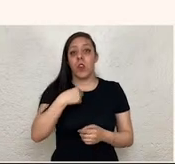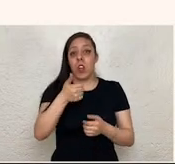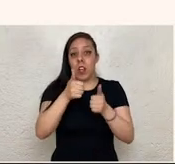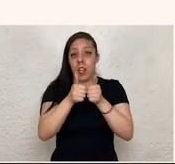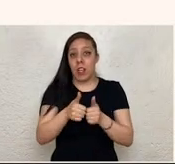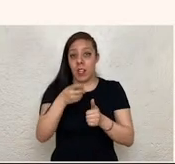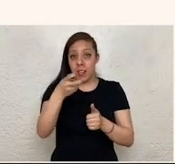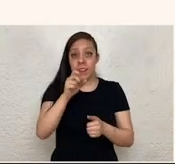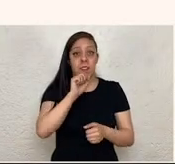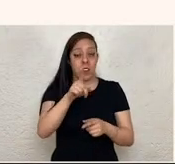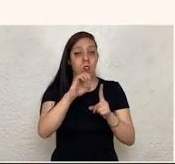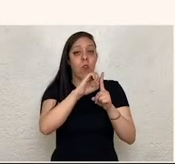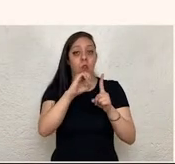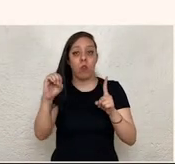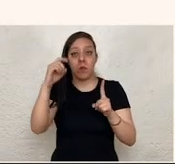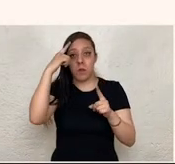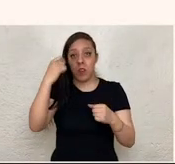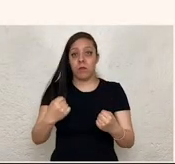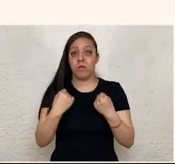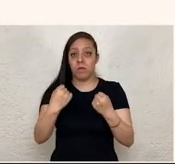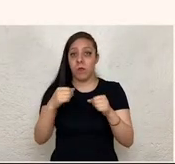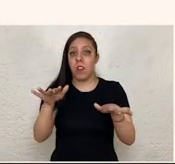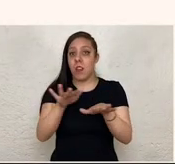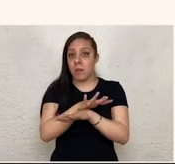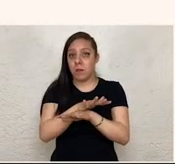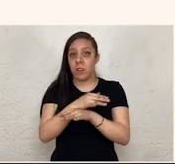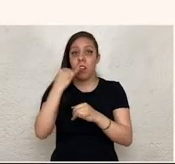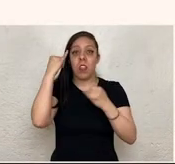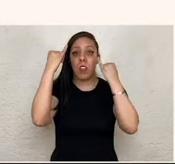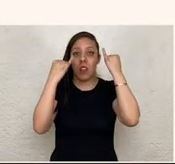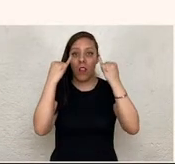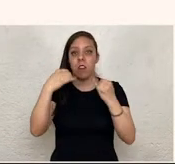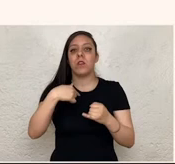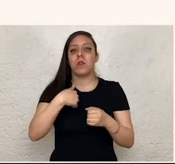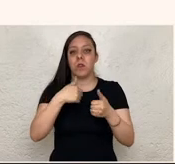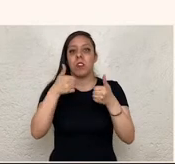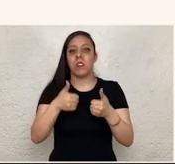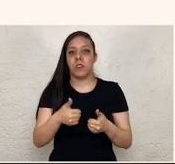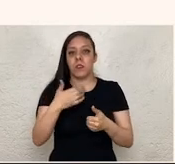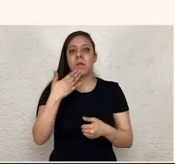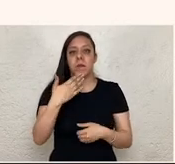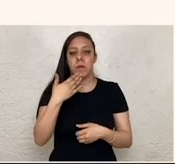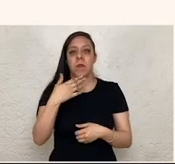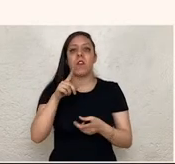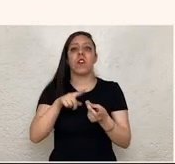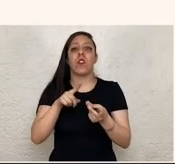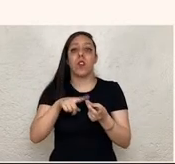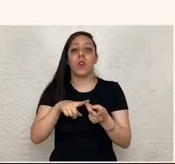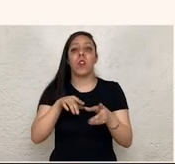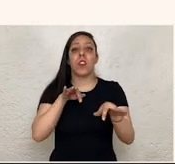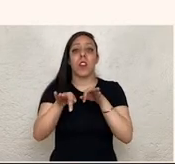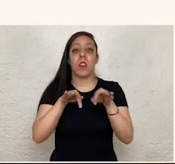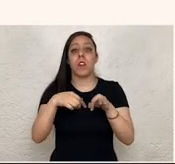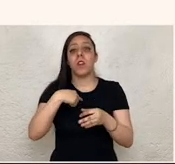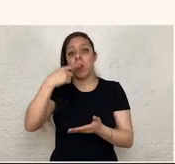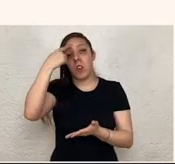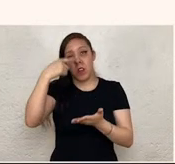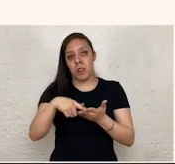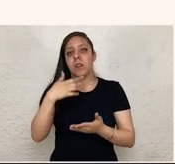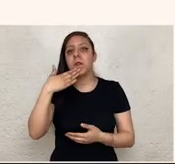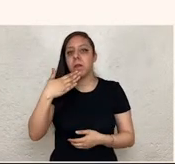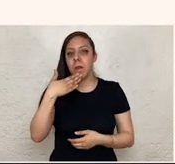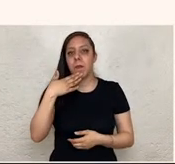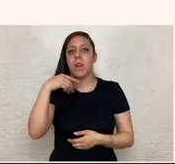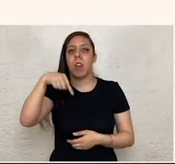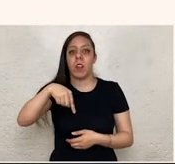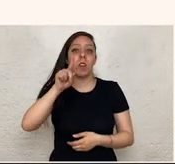Fantástico. Yo me quedo con esa última frase de Camille: el poder de cambiar nuestras ideas. Ahí es donde hay que trabajar. Y creo